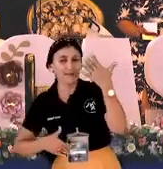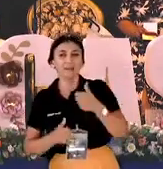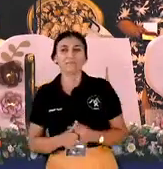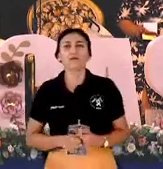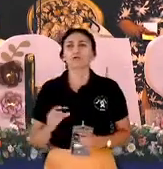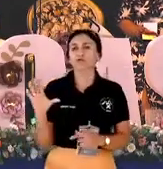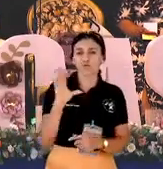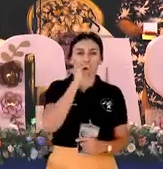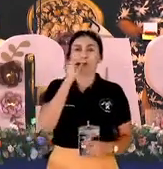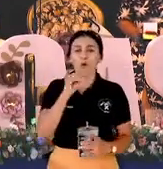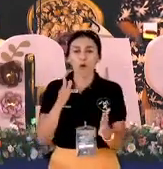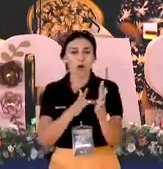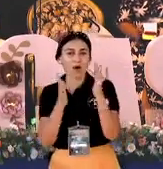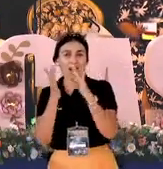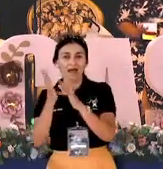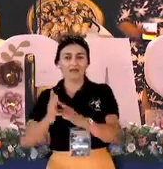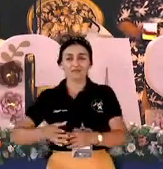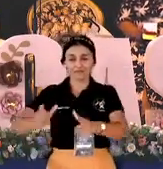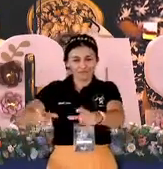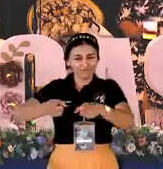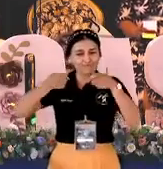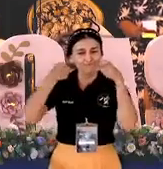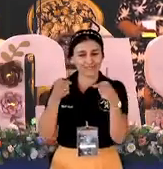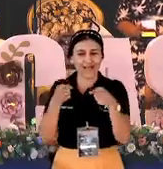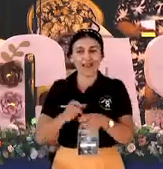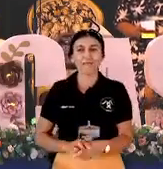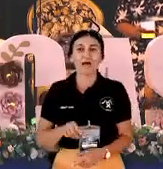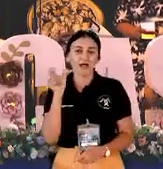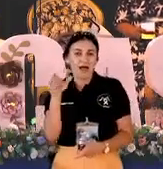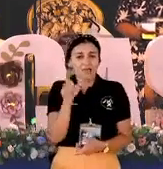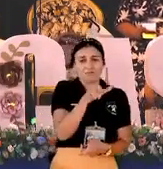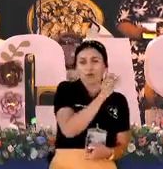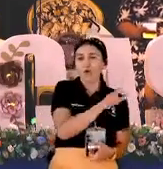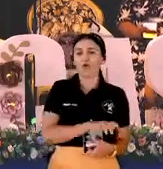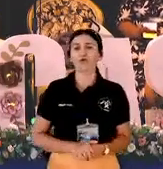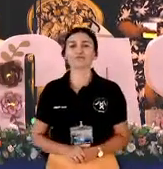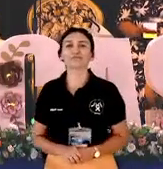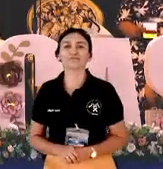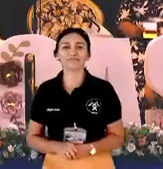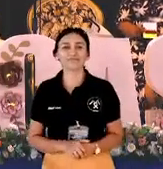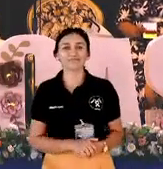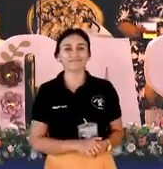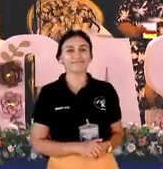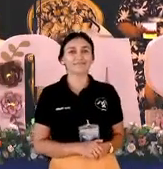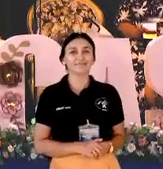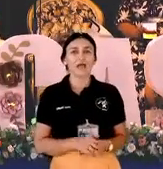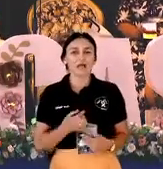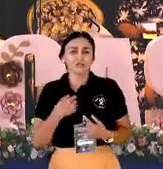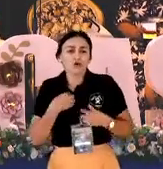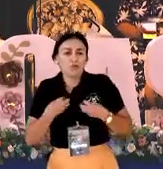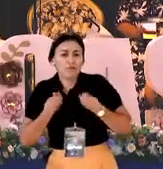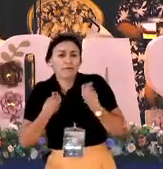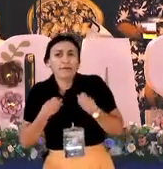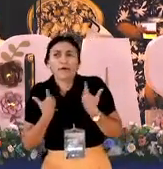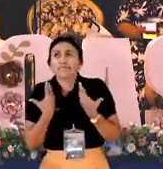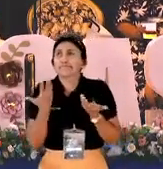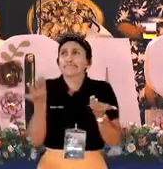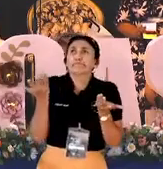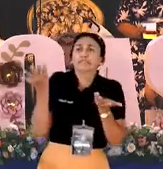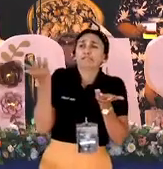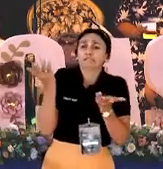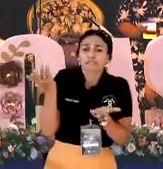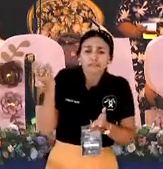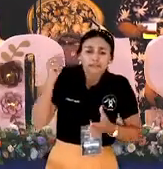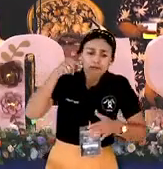salva, aquí quiero ser sincero, que el hombre quiere hierba debe buscarlo ligero. Yo vivía sin esperanza, me consumía